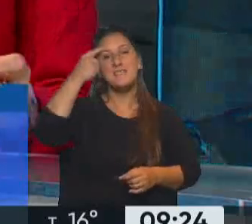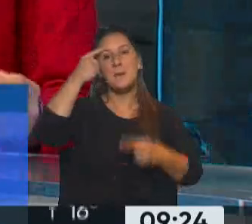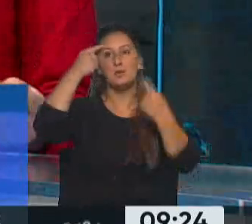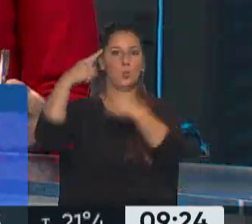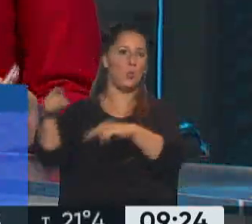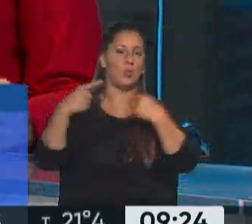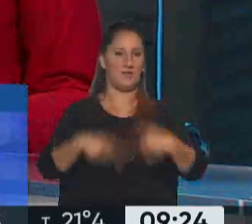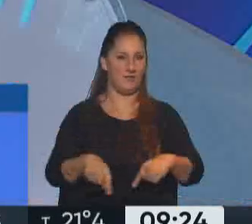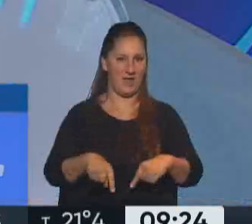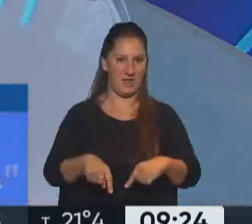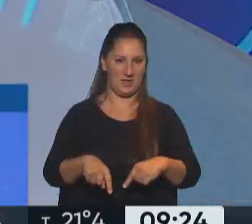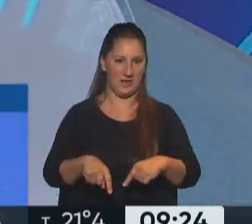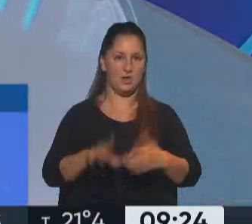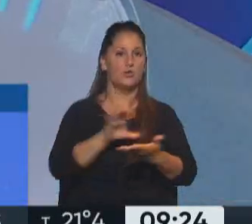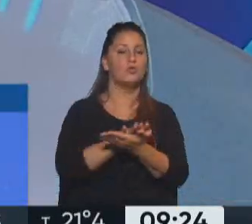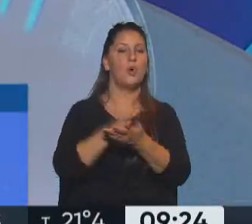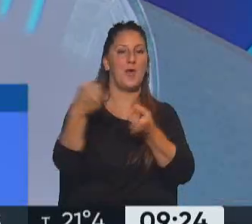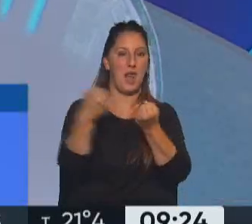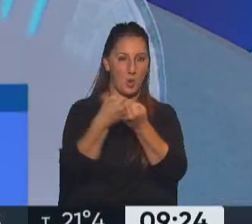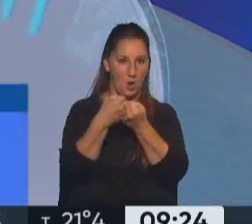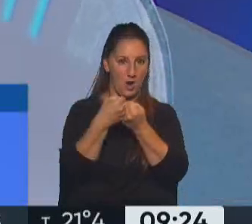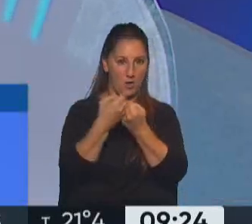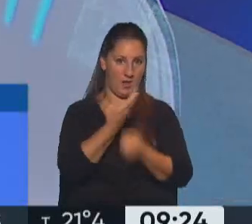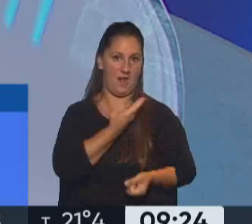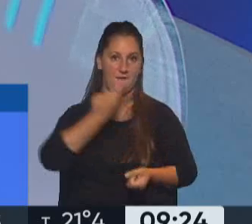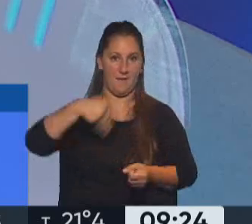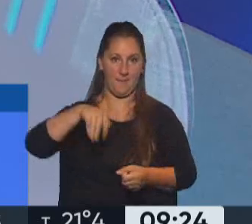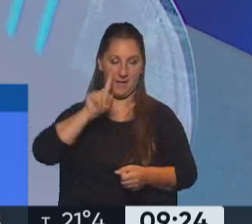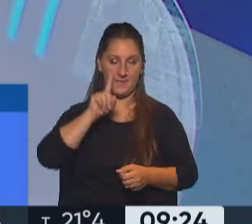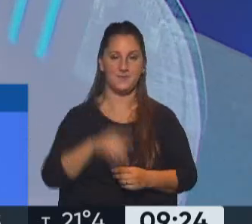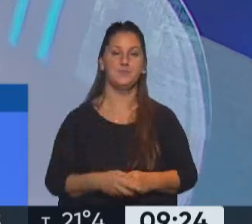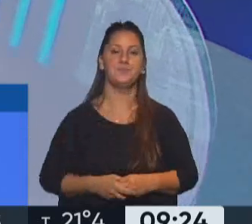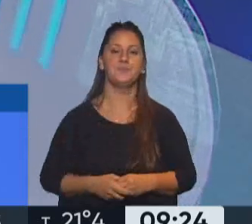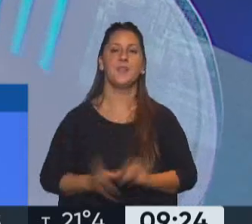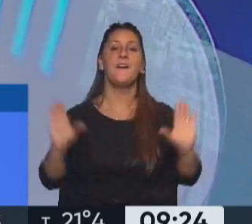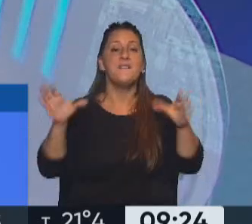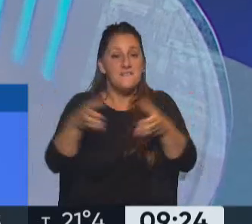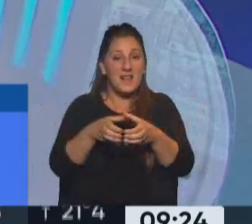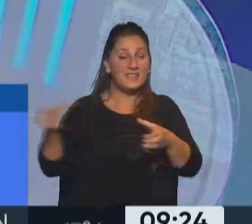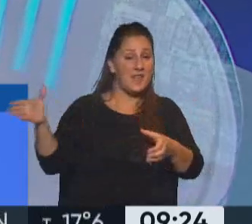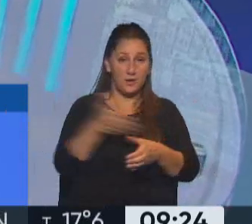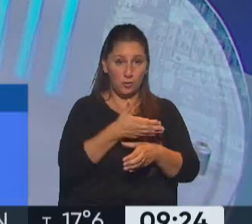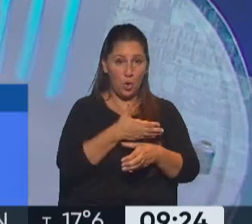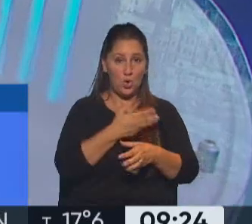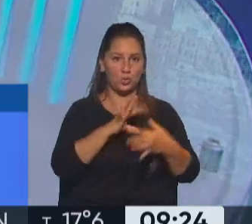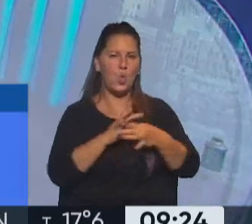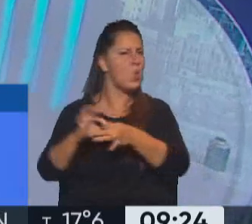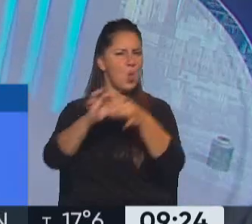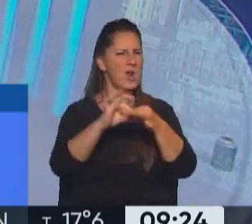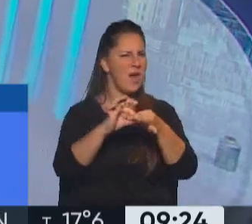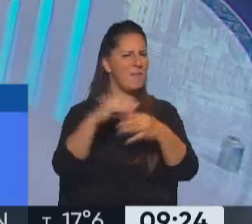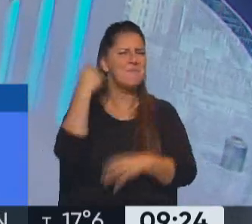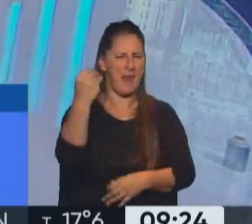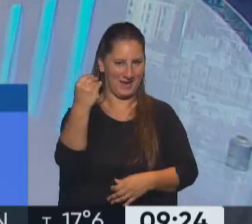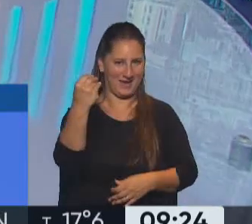esa discusión y esa mirada acerca del acuerdo que habría que alcanzar. Sí, a ver, el Frente de Todos, la pregunta es la unidad para qué, ¿no? Me